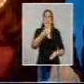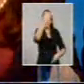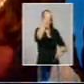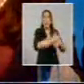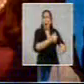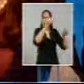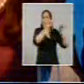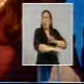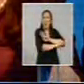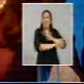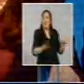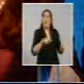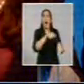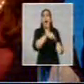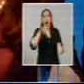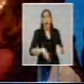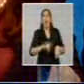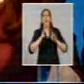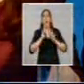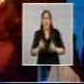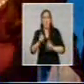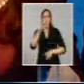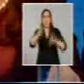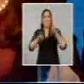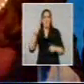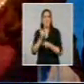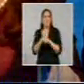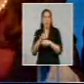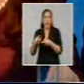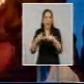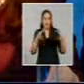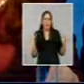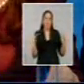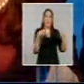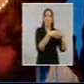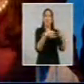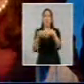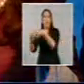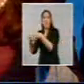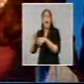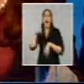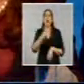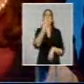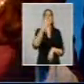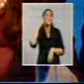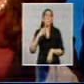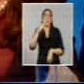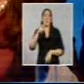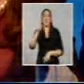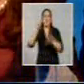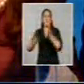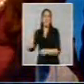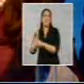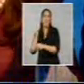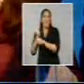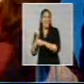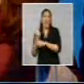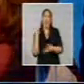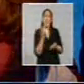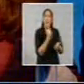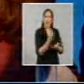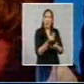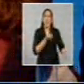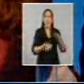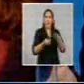que hoy se autogestionan y contemplan a más de 39.000 trabajadores que están bajo